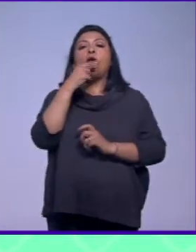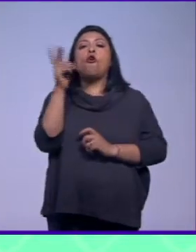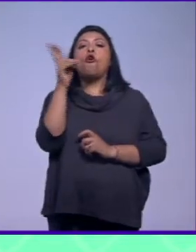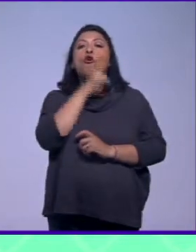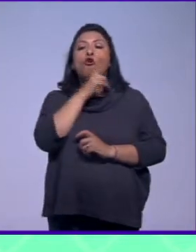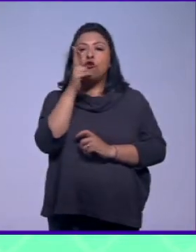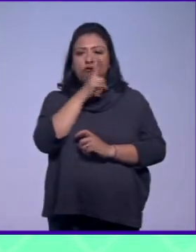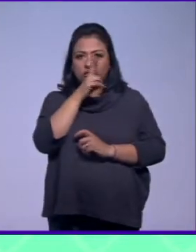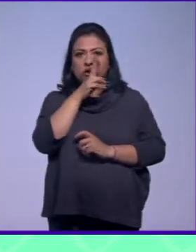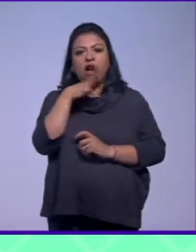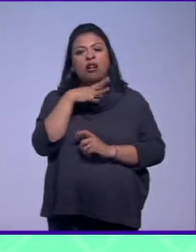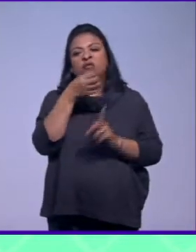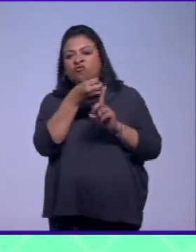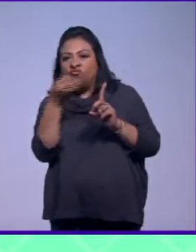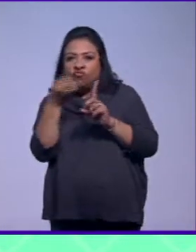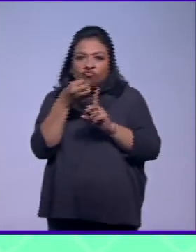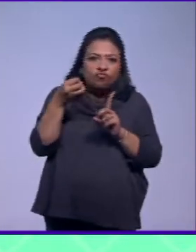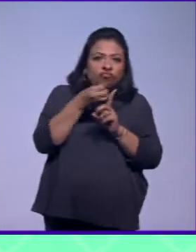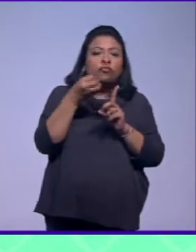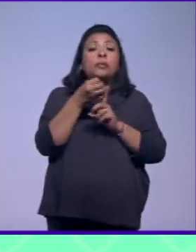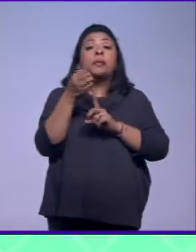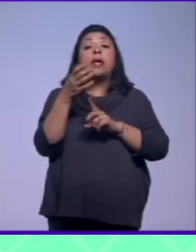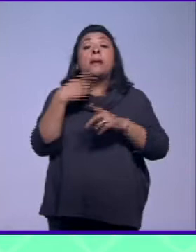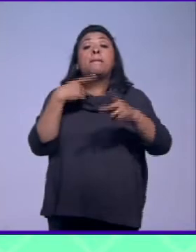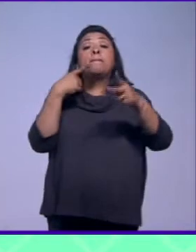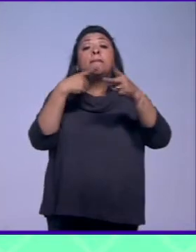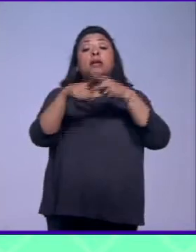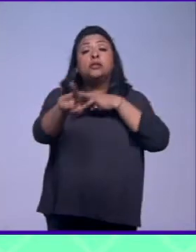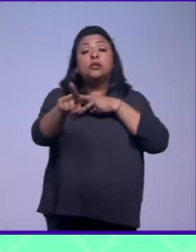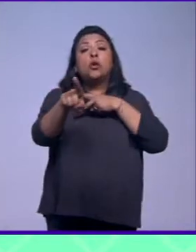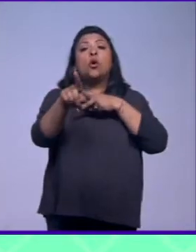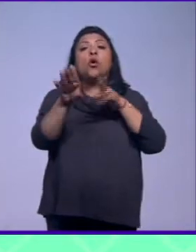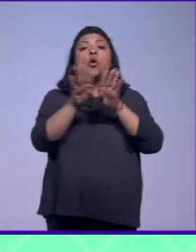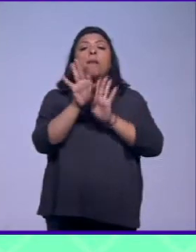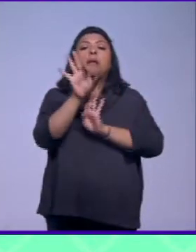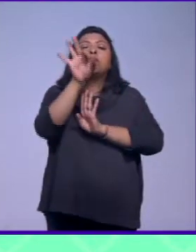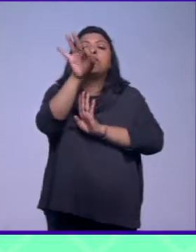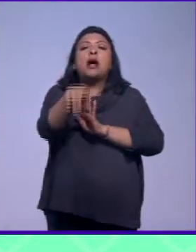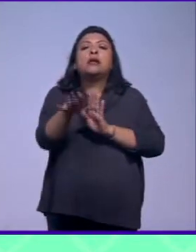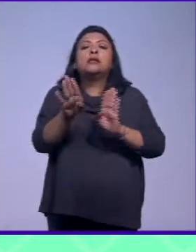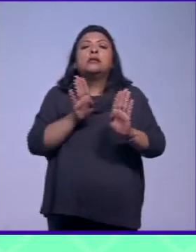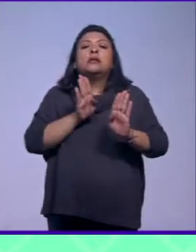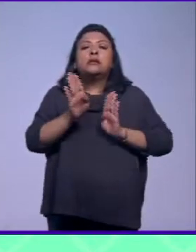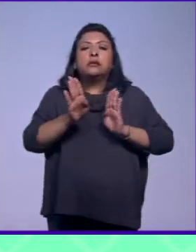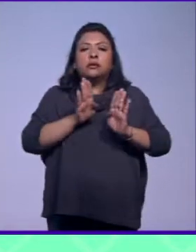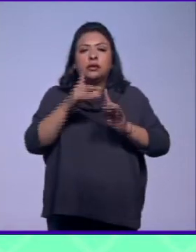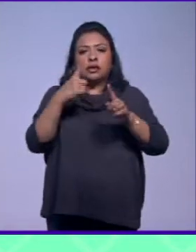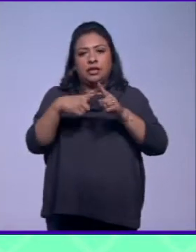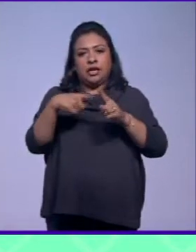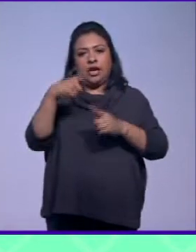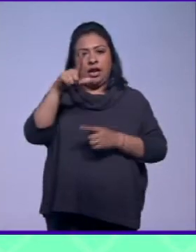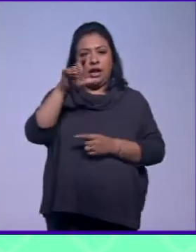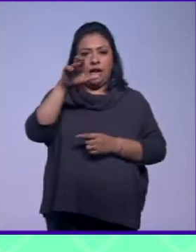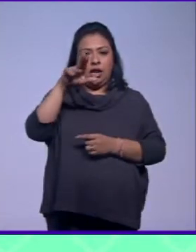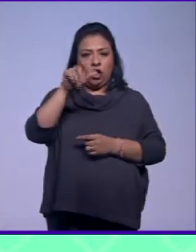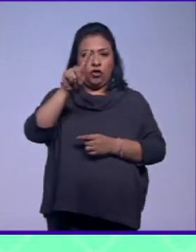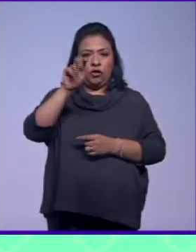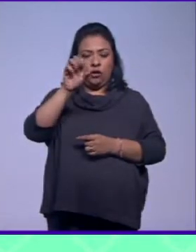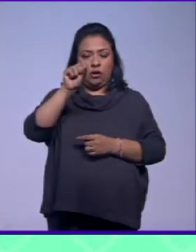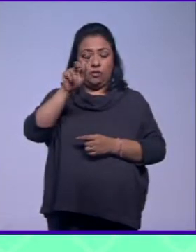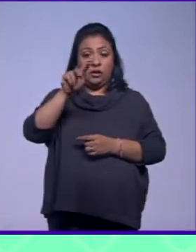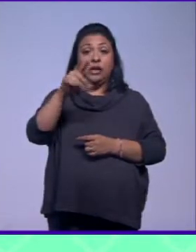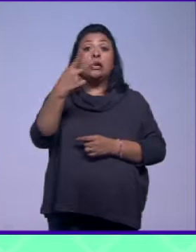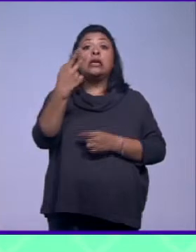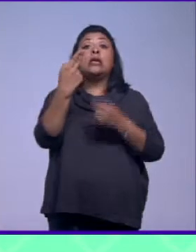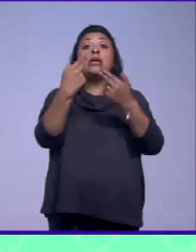que había organizado o que empezó su la semilla de ese ejército fue con león trotsky y su